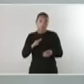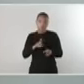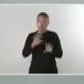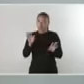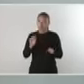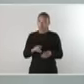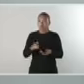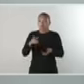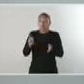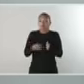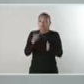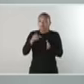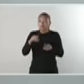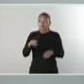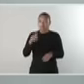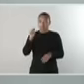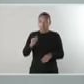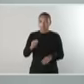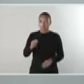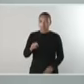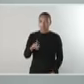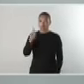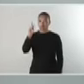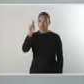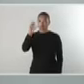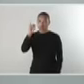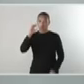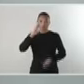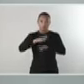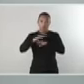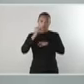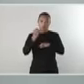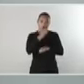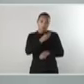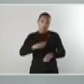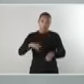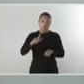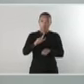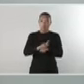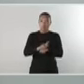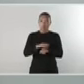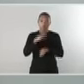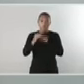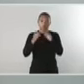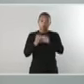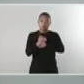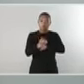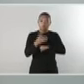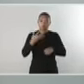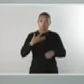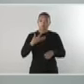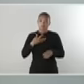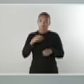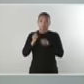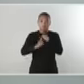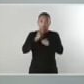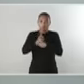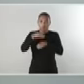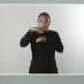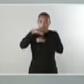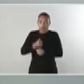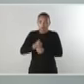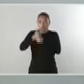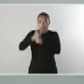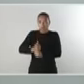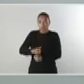el pri en la mayoría de los municipios y evidentemente en el estado entero por año nos han tenido sumidos en